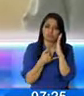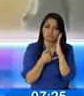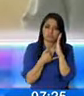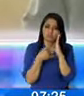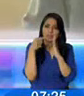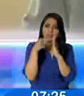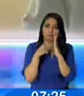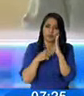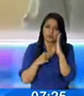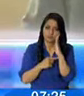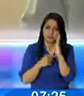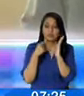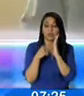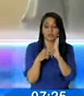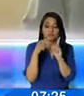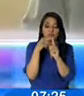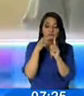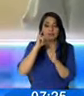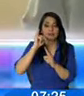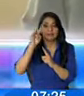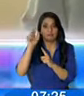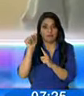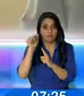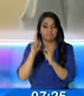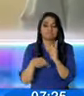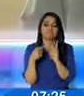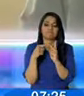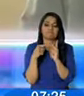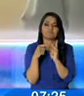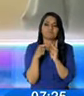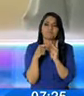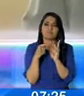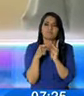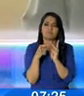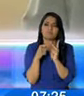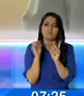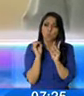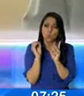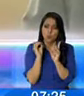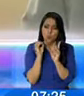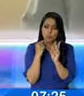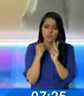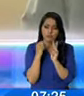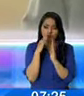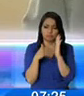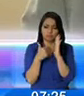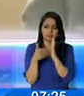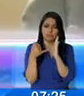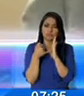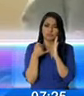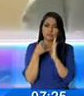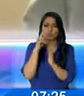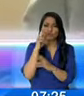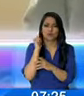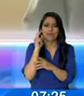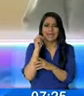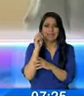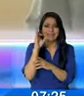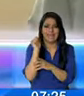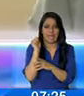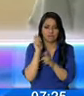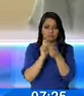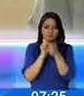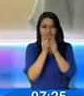indirectos como son el IVA como son cierta la tabla de impuesto a la renta va a